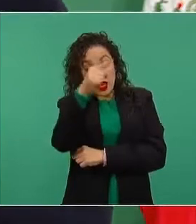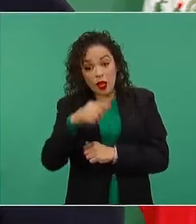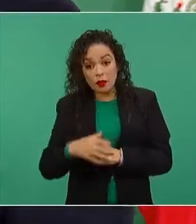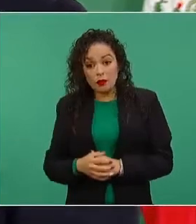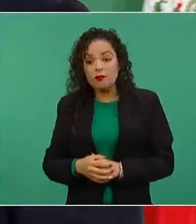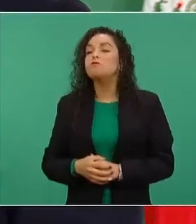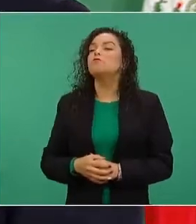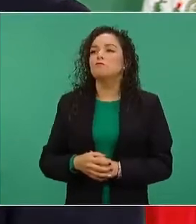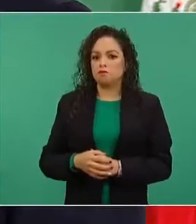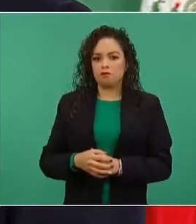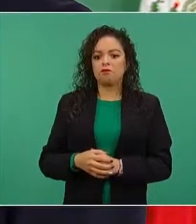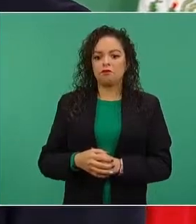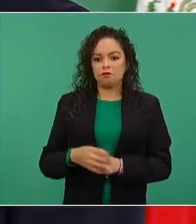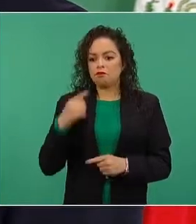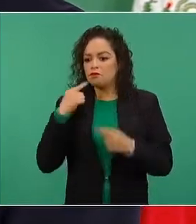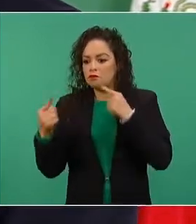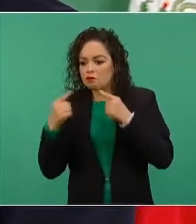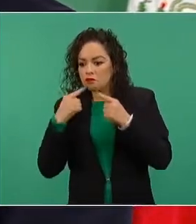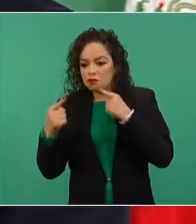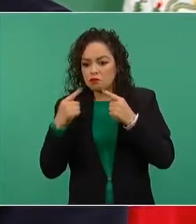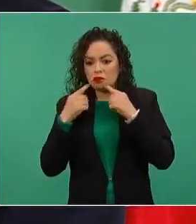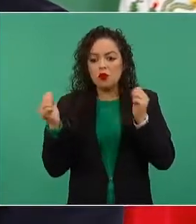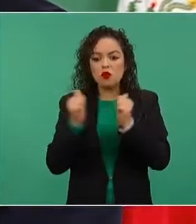acuerdo en los consulados